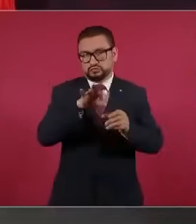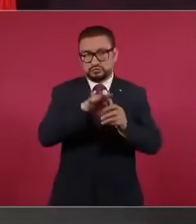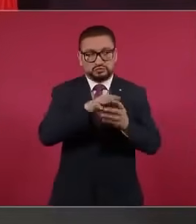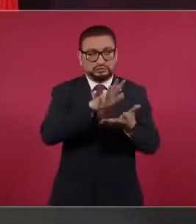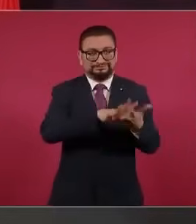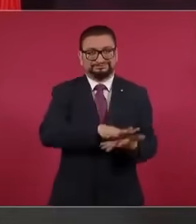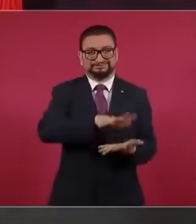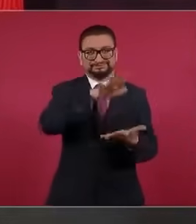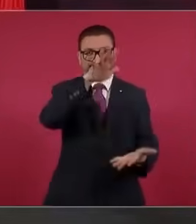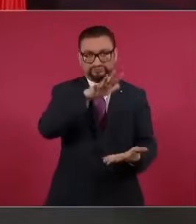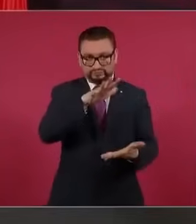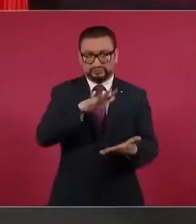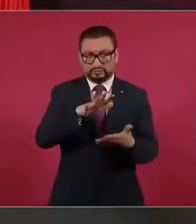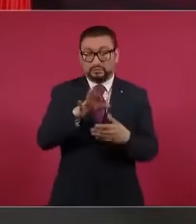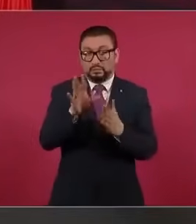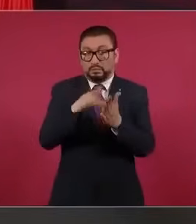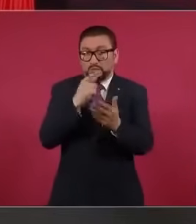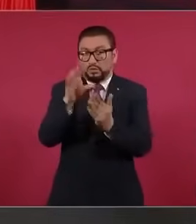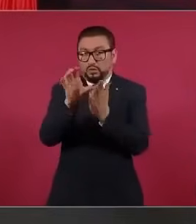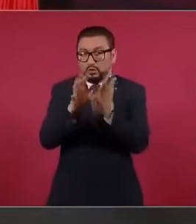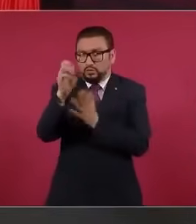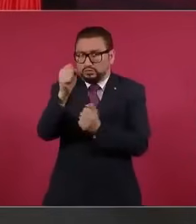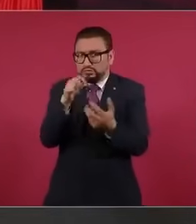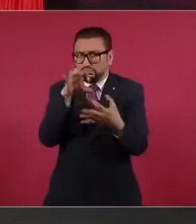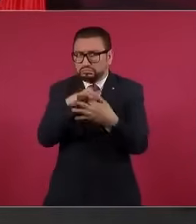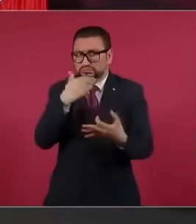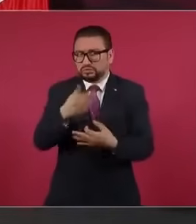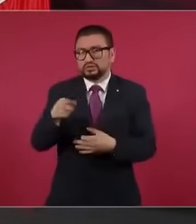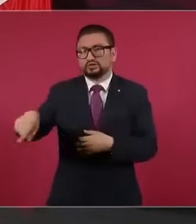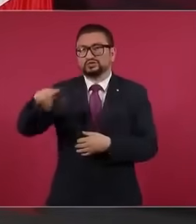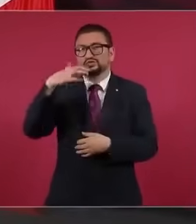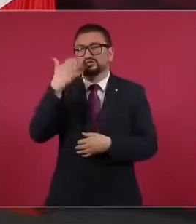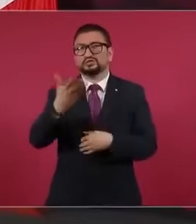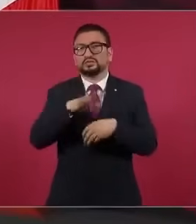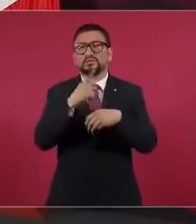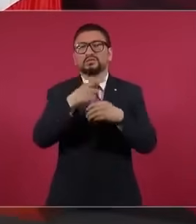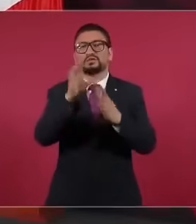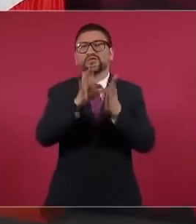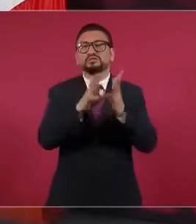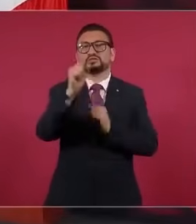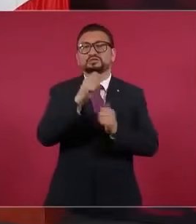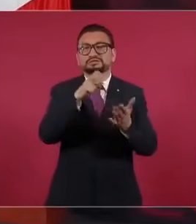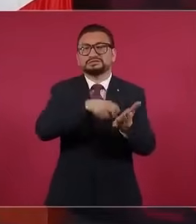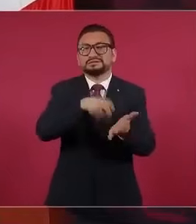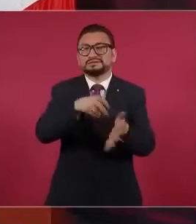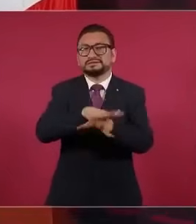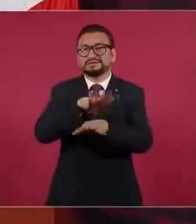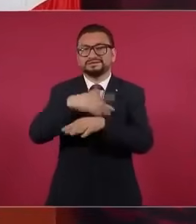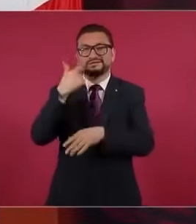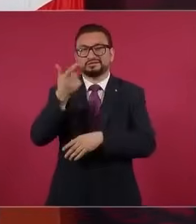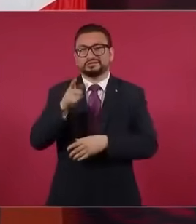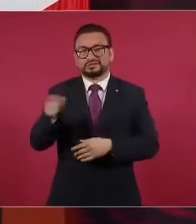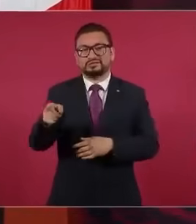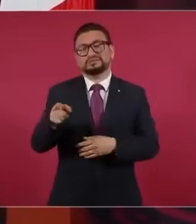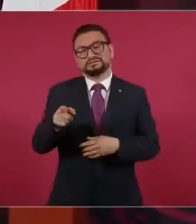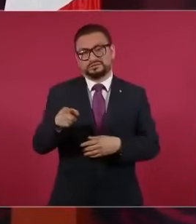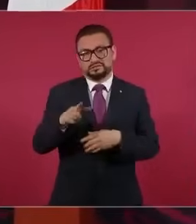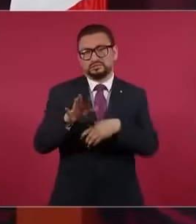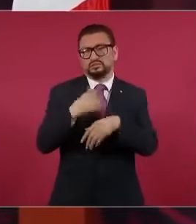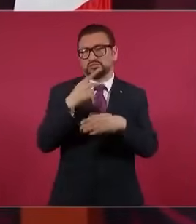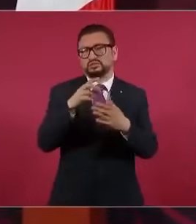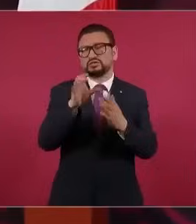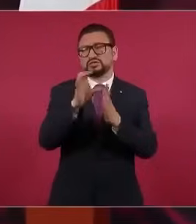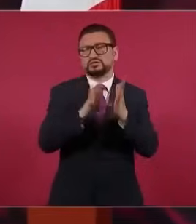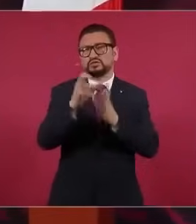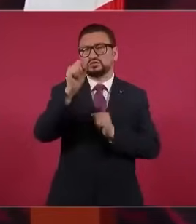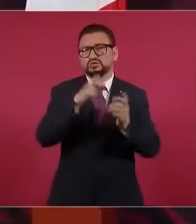y como está en la Constitución, porque no quieren que se reforme la Constitución. ¿Para qué reformar la